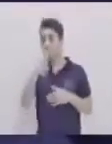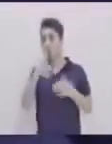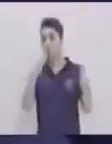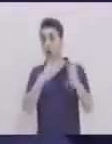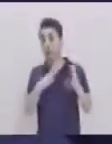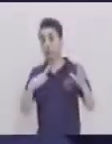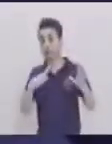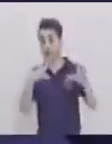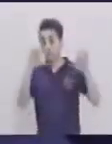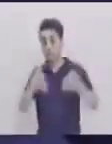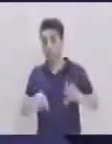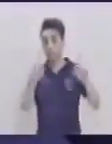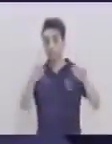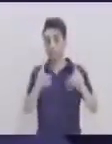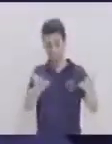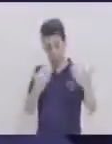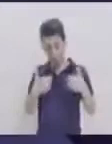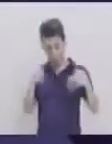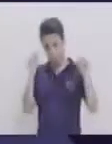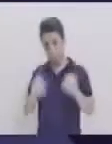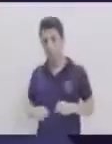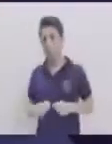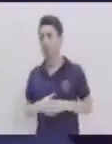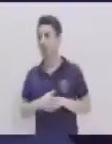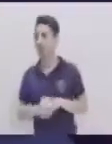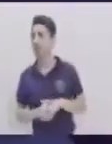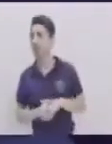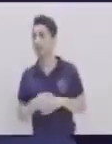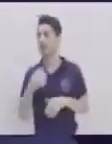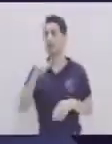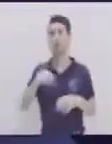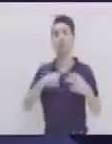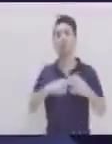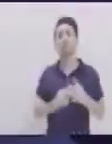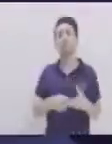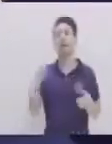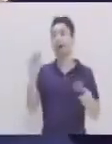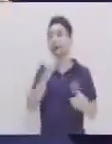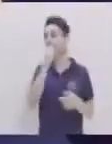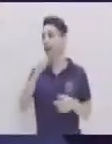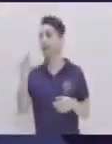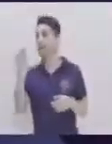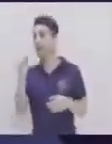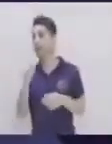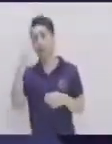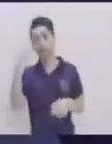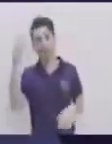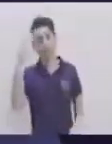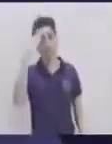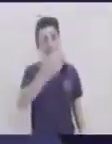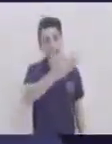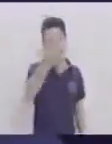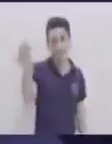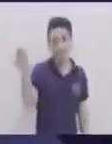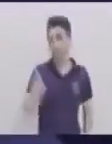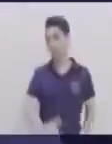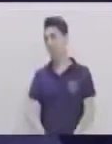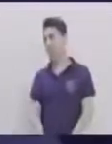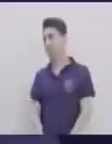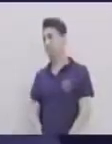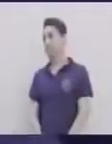con discapacidad, pueden invitarlo a participar con nosotros. Vamos a comenzar cantando una canción para saludarnos.